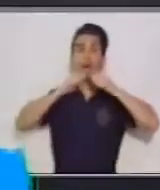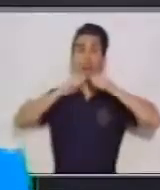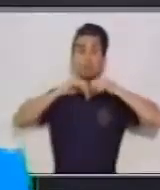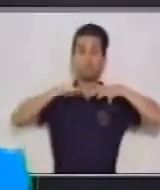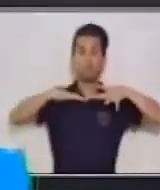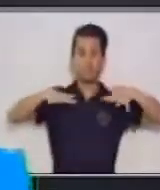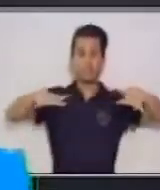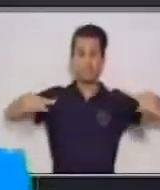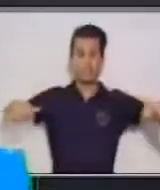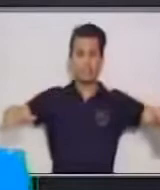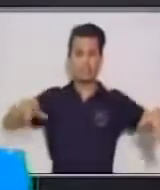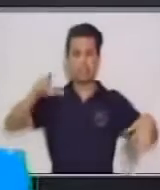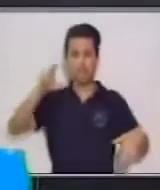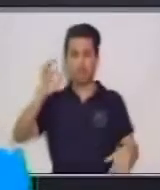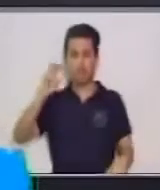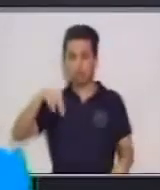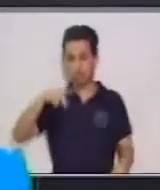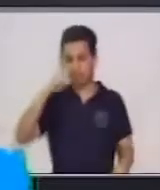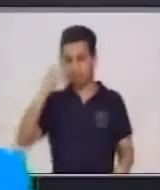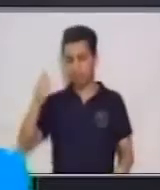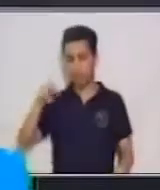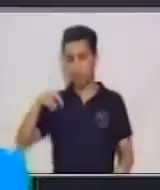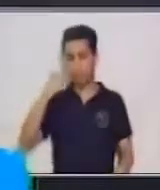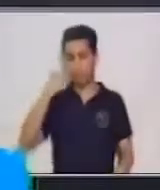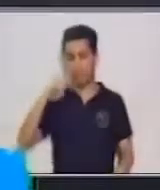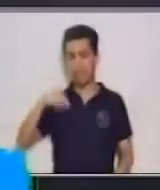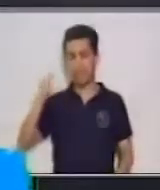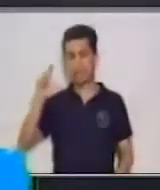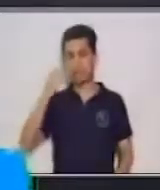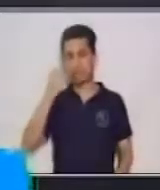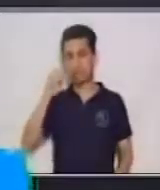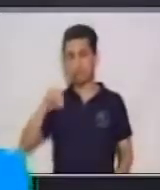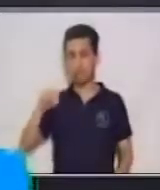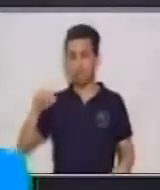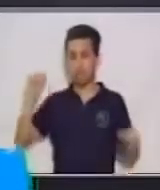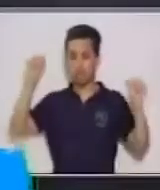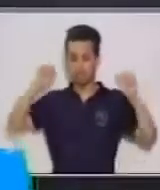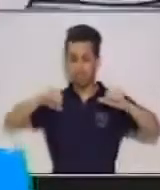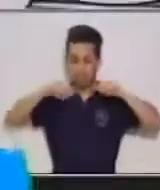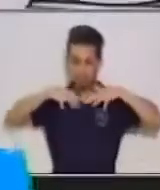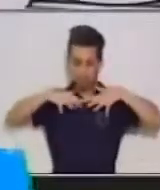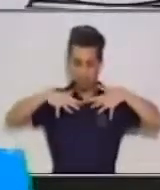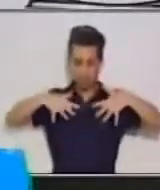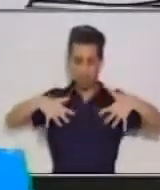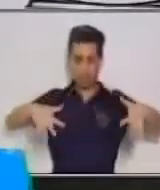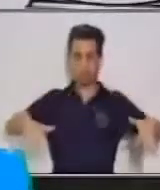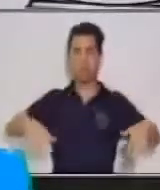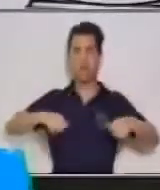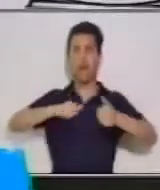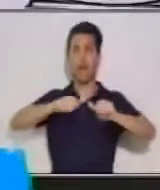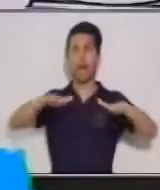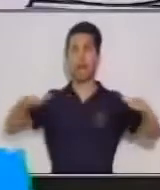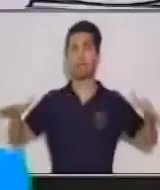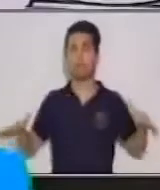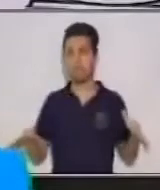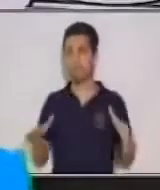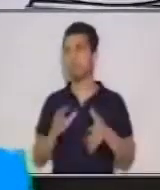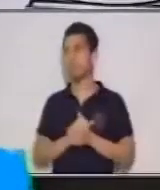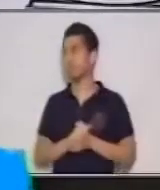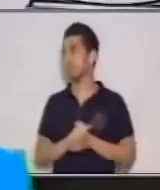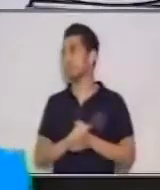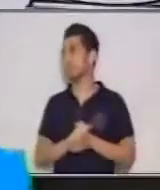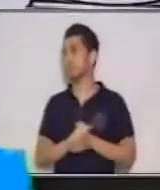qué parte debo ubicar el título de la historia? Lo voy a colocar en el centro, donde va el esqueleto de nuestro pez.